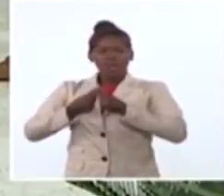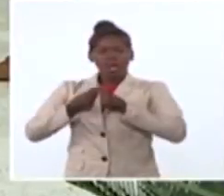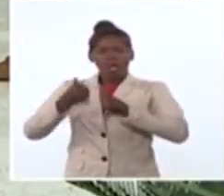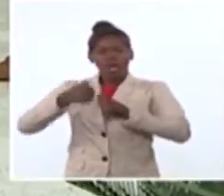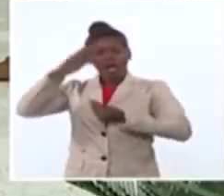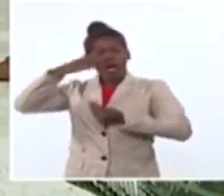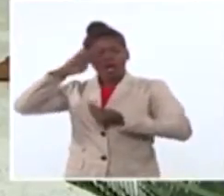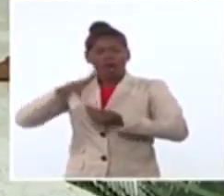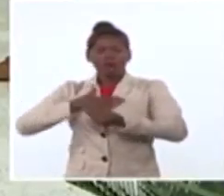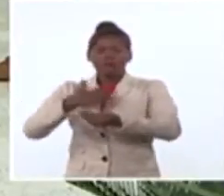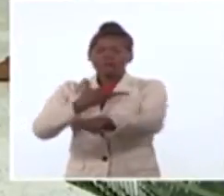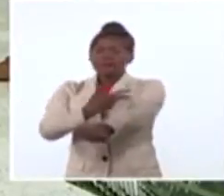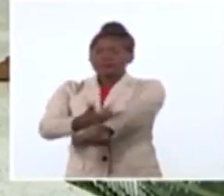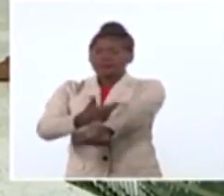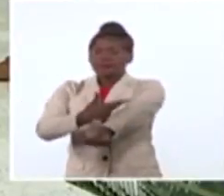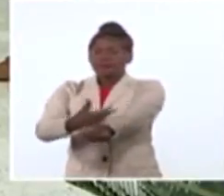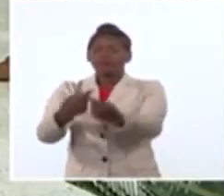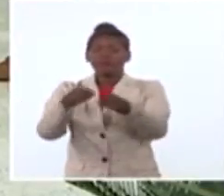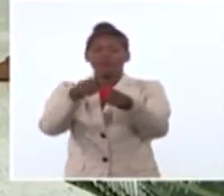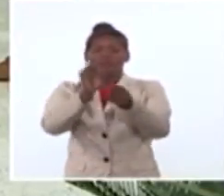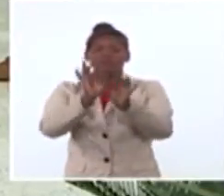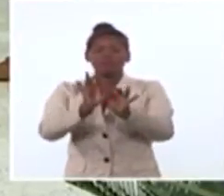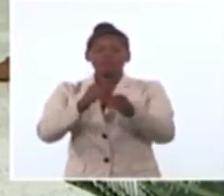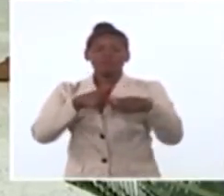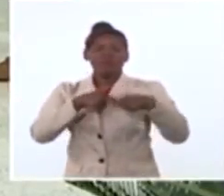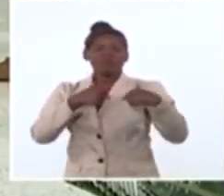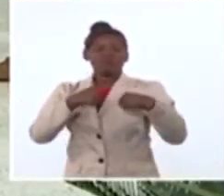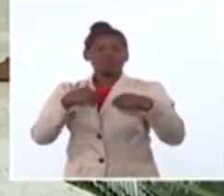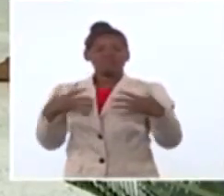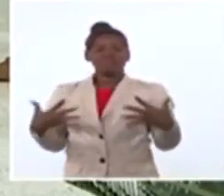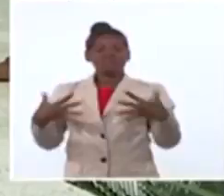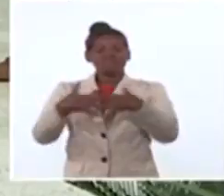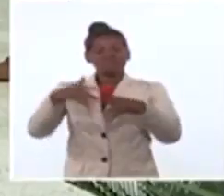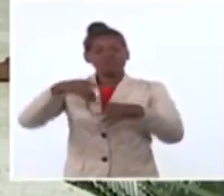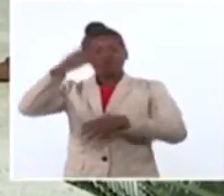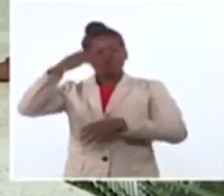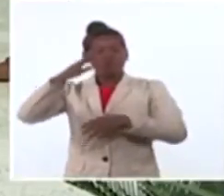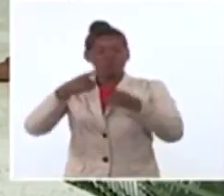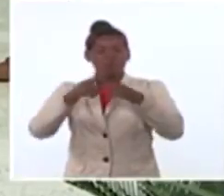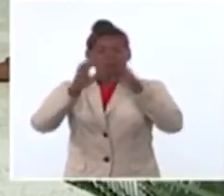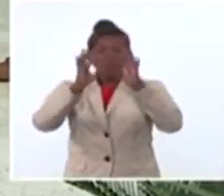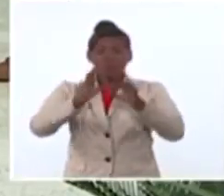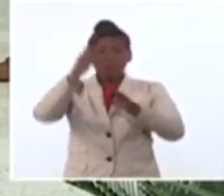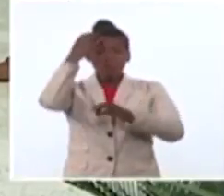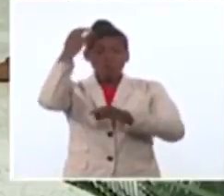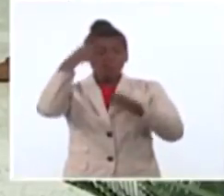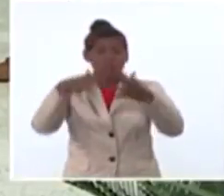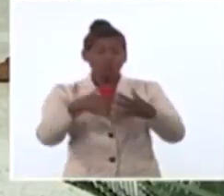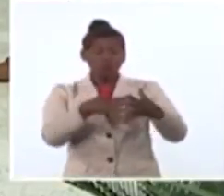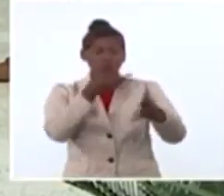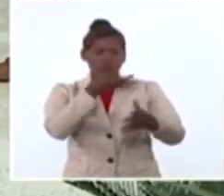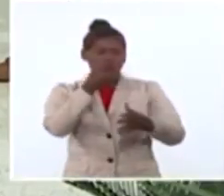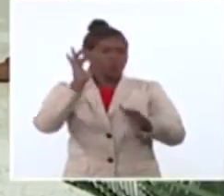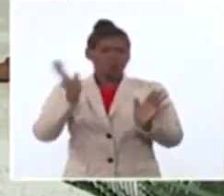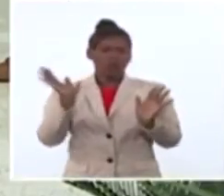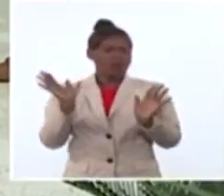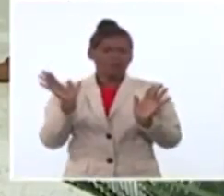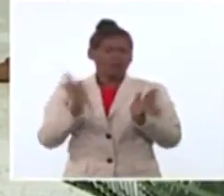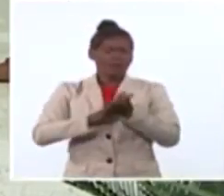valor moral y de aliento a nuestro pueblo es, sin embargo,